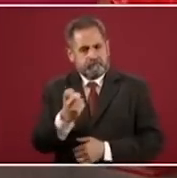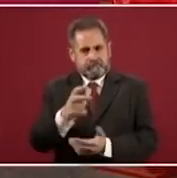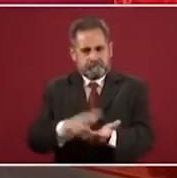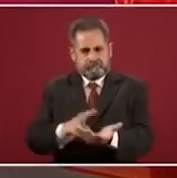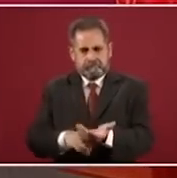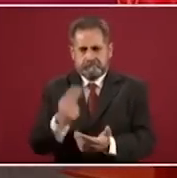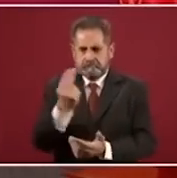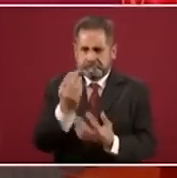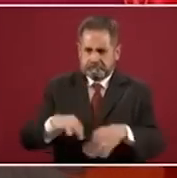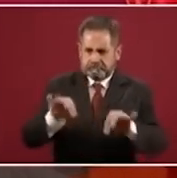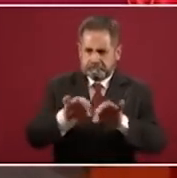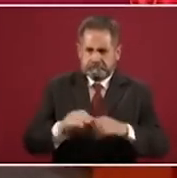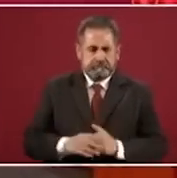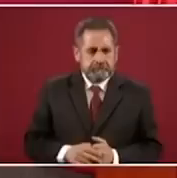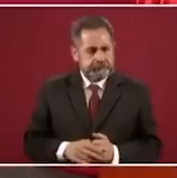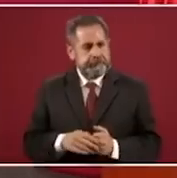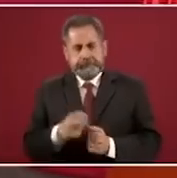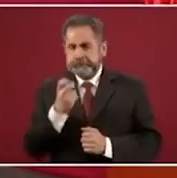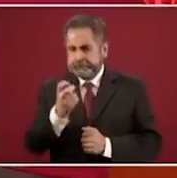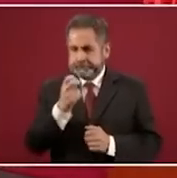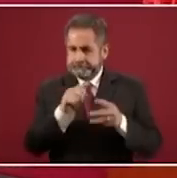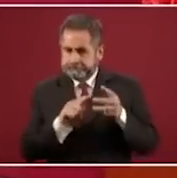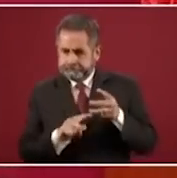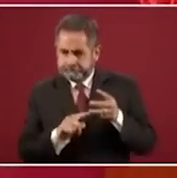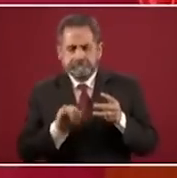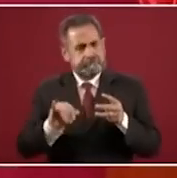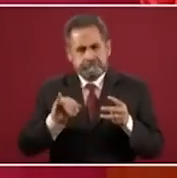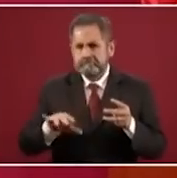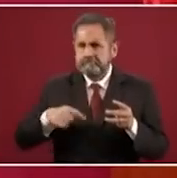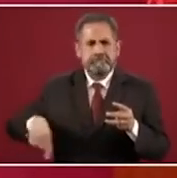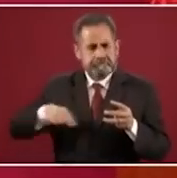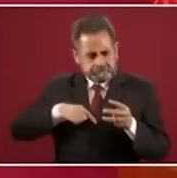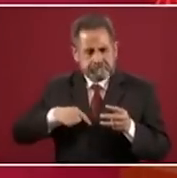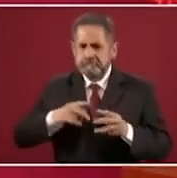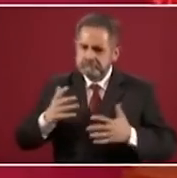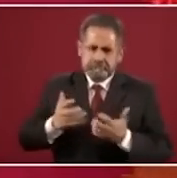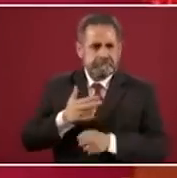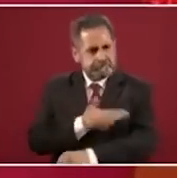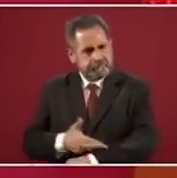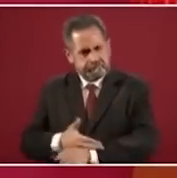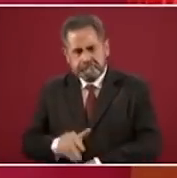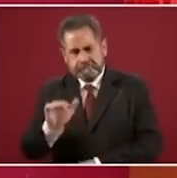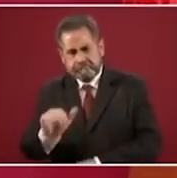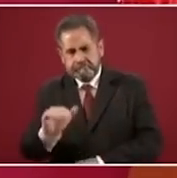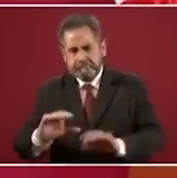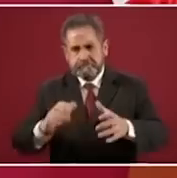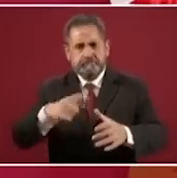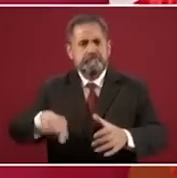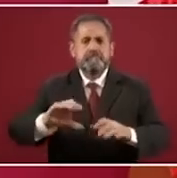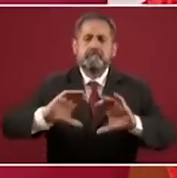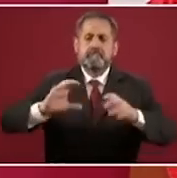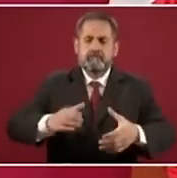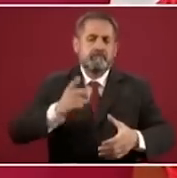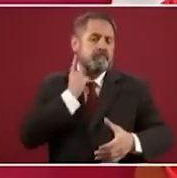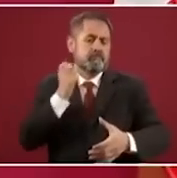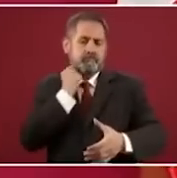sea, eso sí vamos a procurar que el Congreso lo apruebe lo más pronto